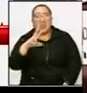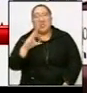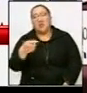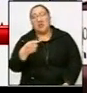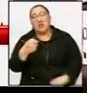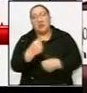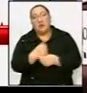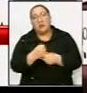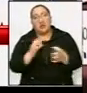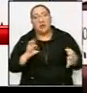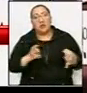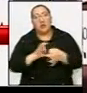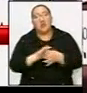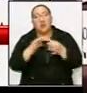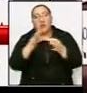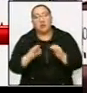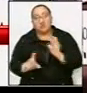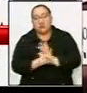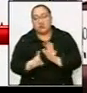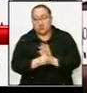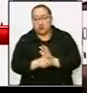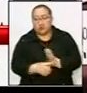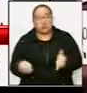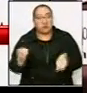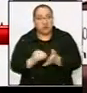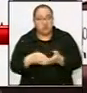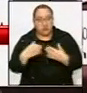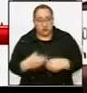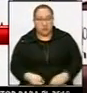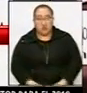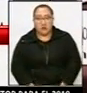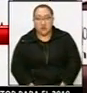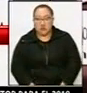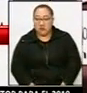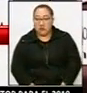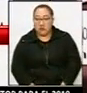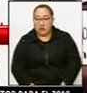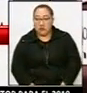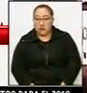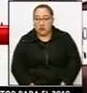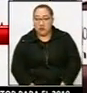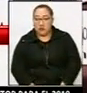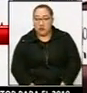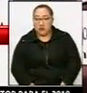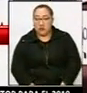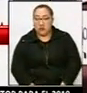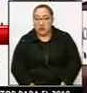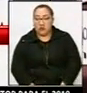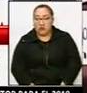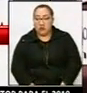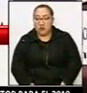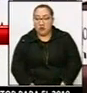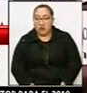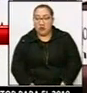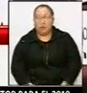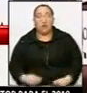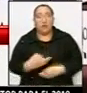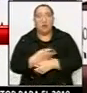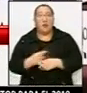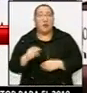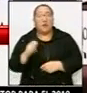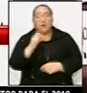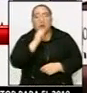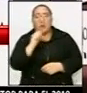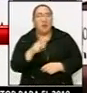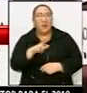ahora asociados legalmente, constituyen ya, y lo están manejando de una forma privada, pero 3.000